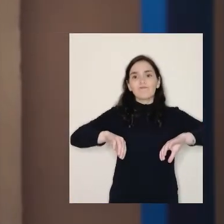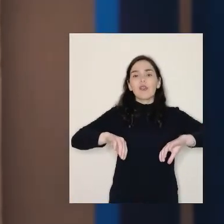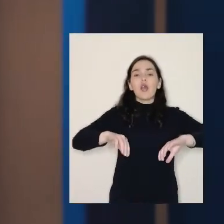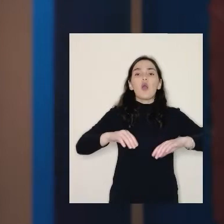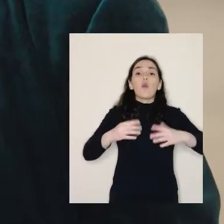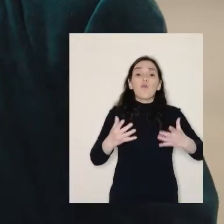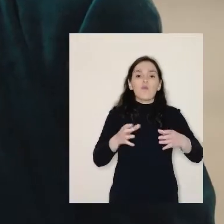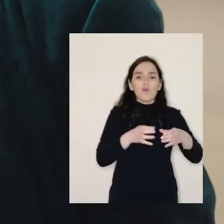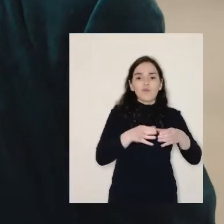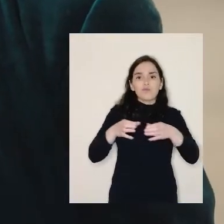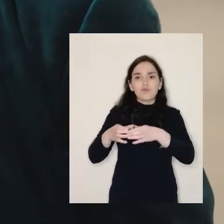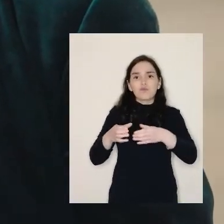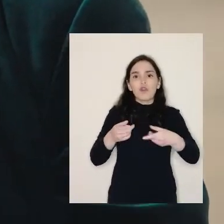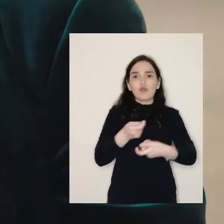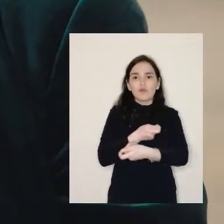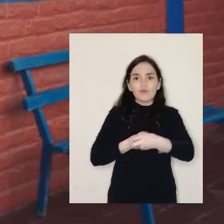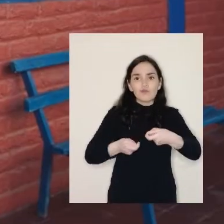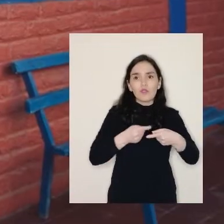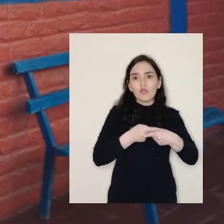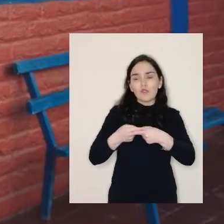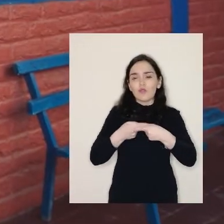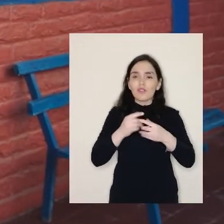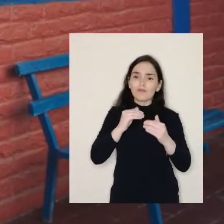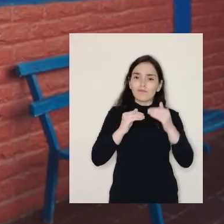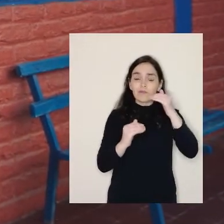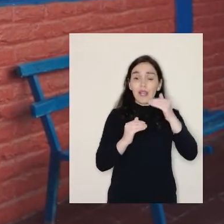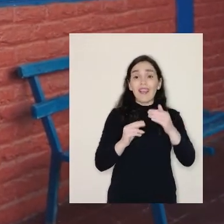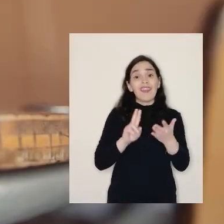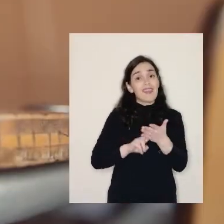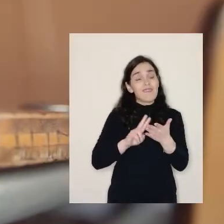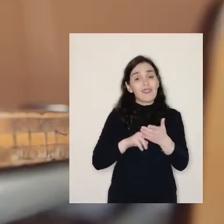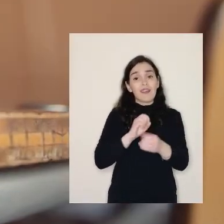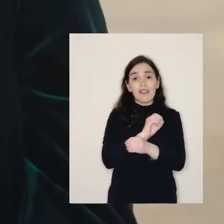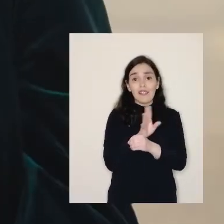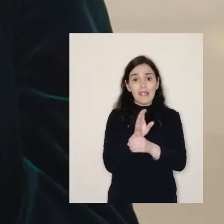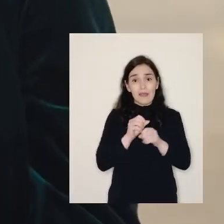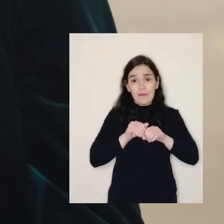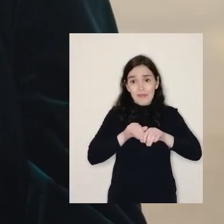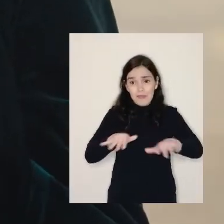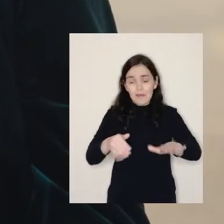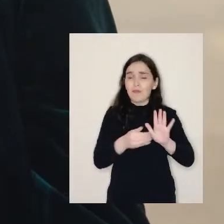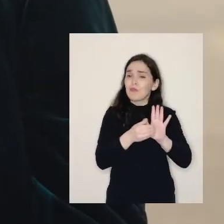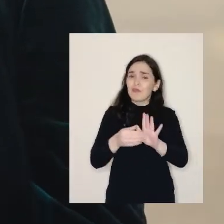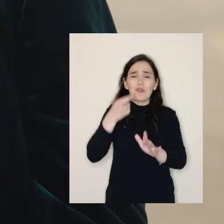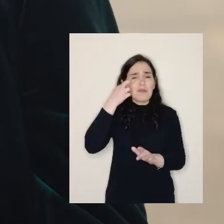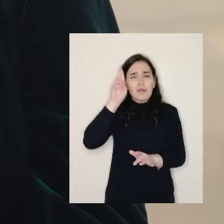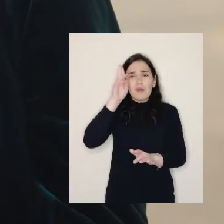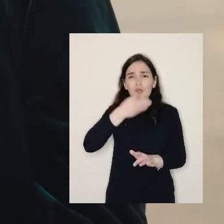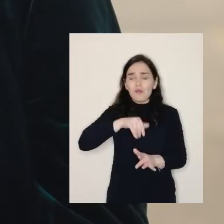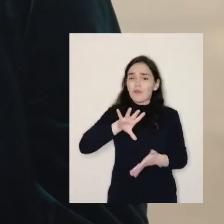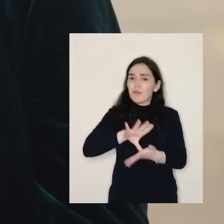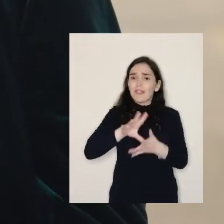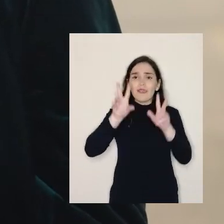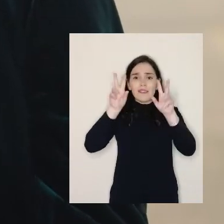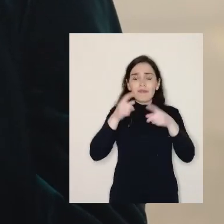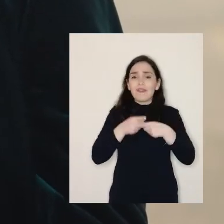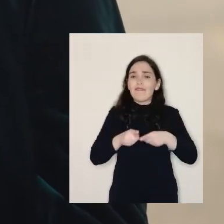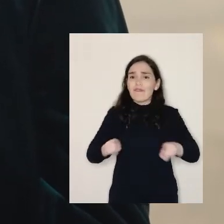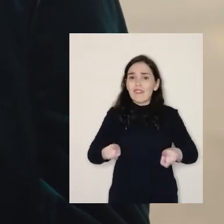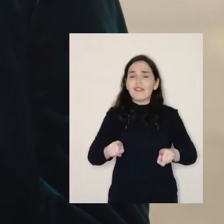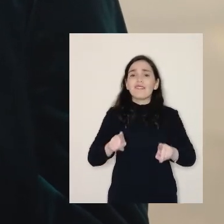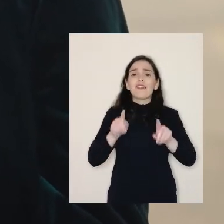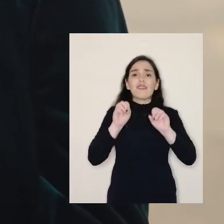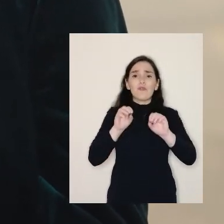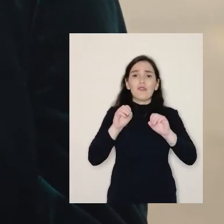segrega. Segrega por estrato socioeconómico. Realmente la pandemia nos mostró la parte más cruel de nuestro país en cuanto a